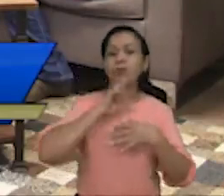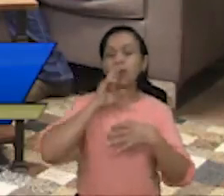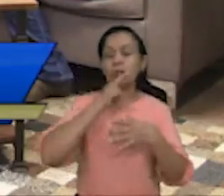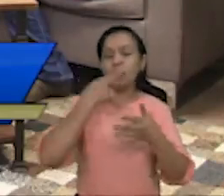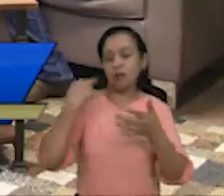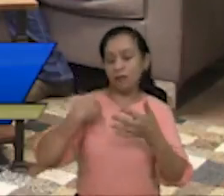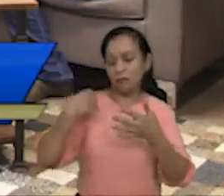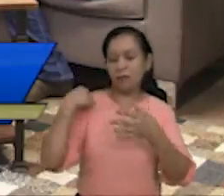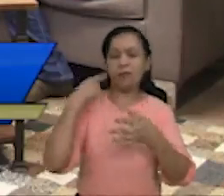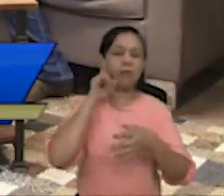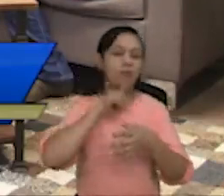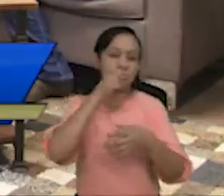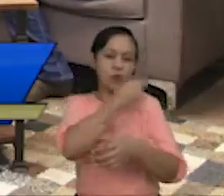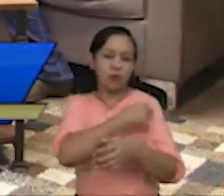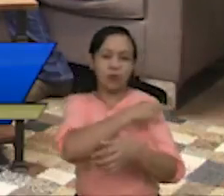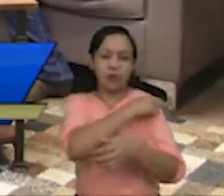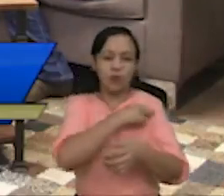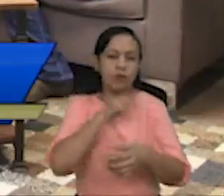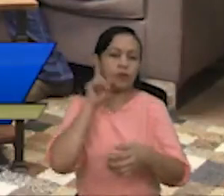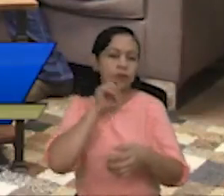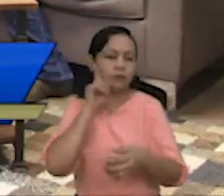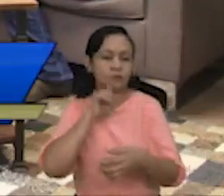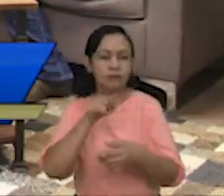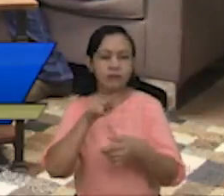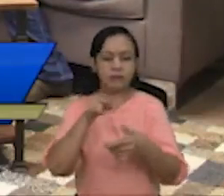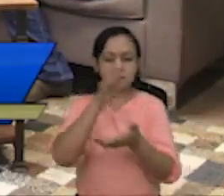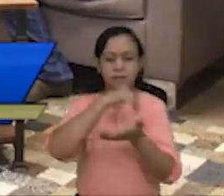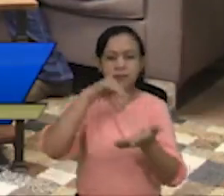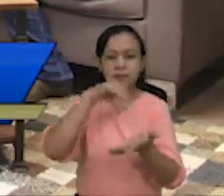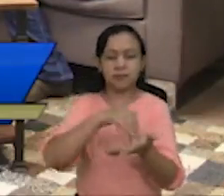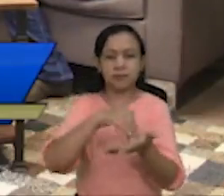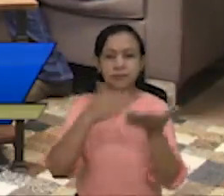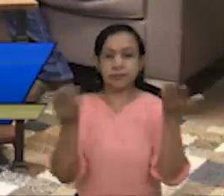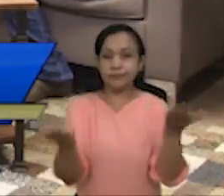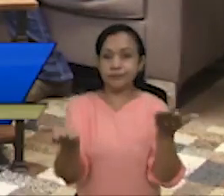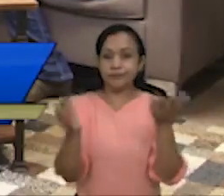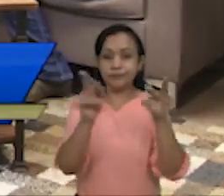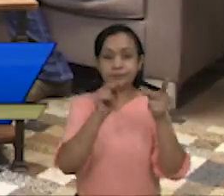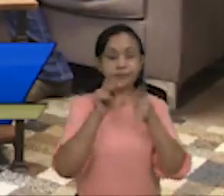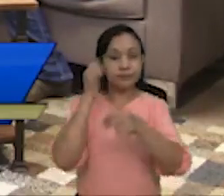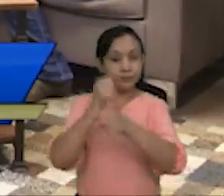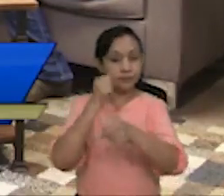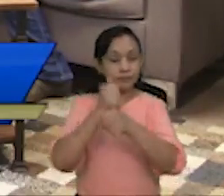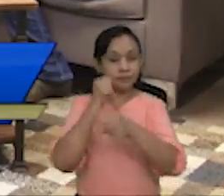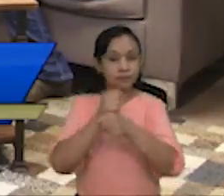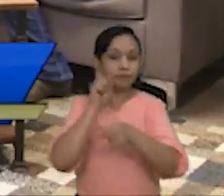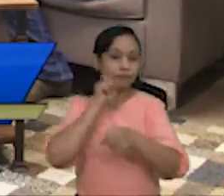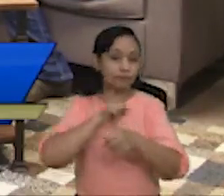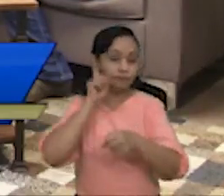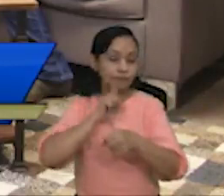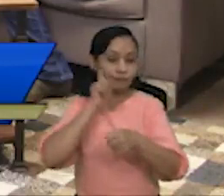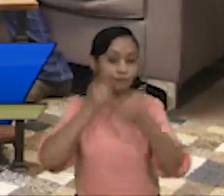llaman? Los cruzrojistas anónimos, los neutrales, y la gente que estaba trabajando en todo un entramado